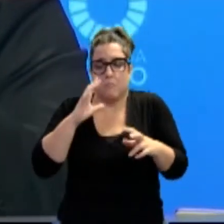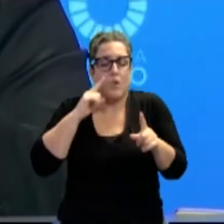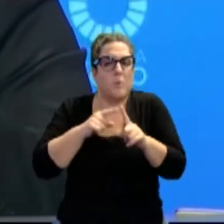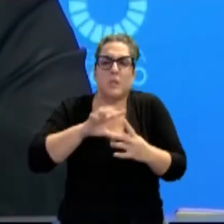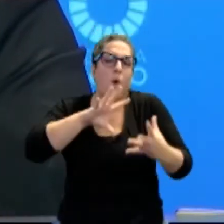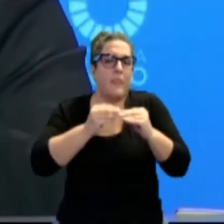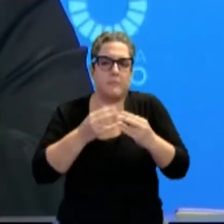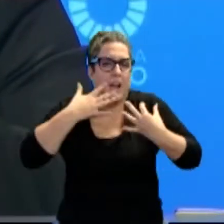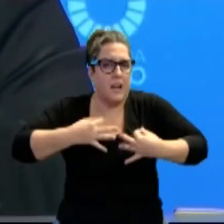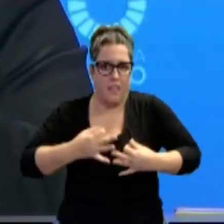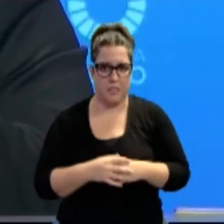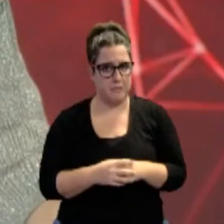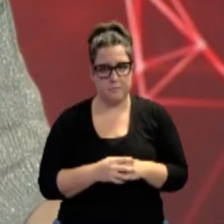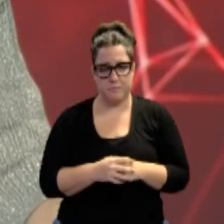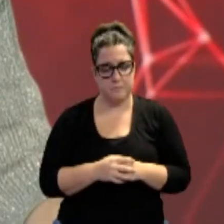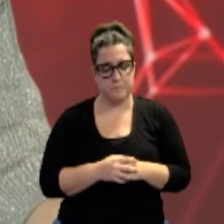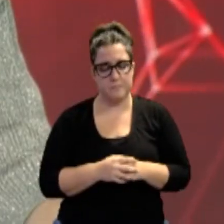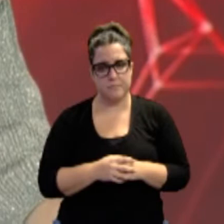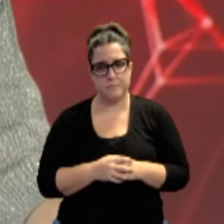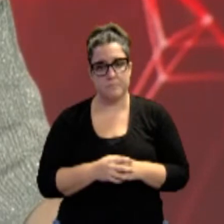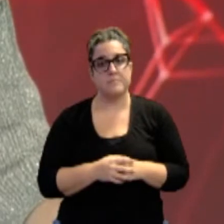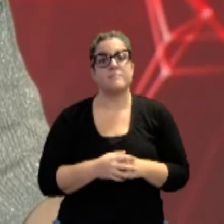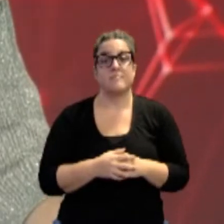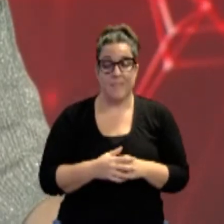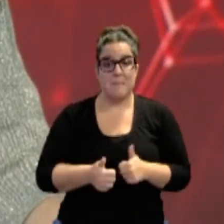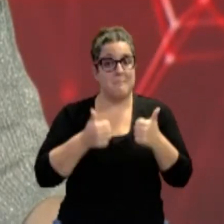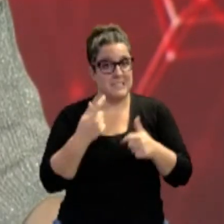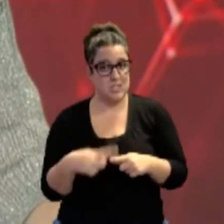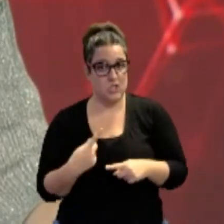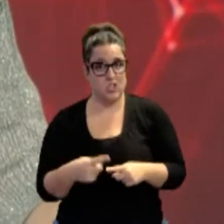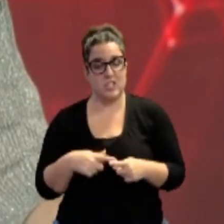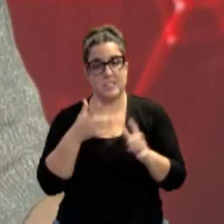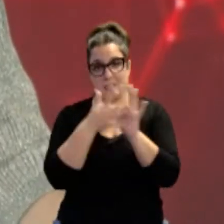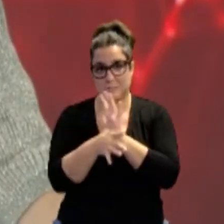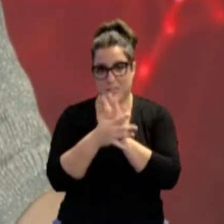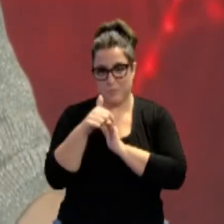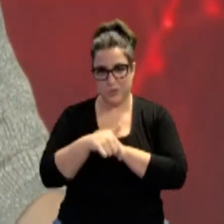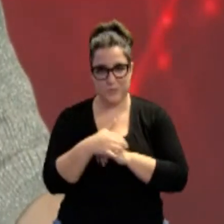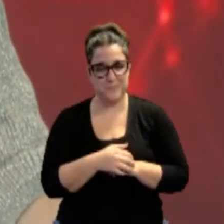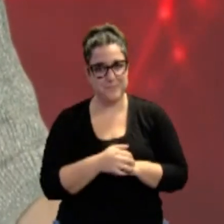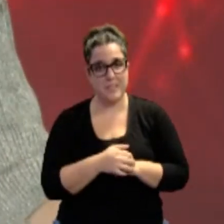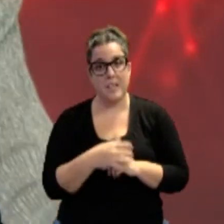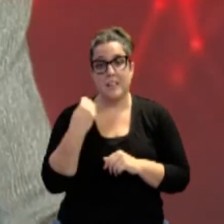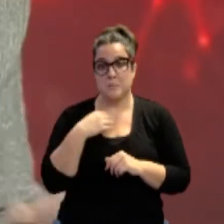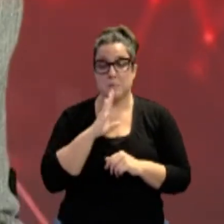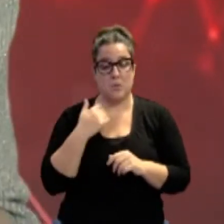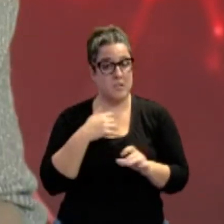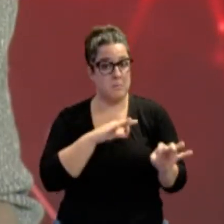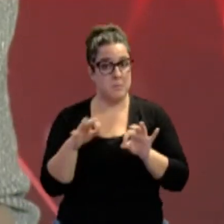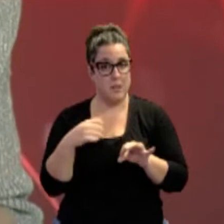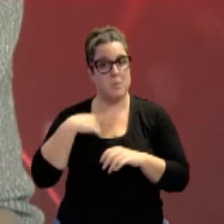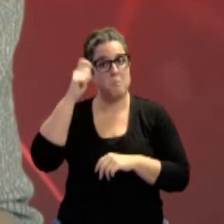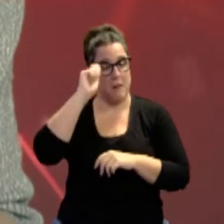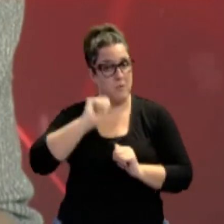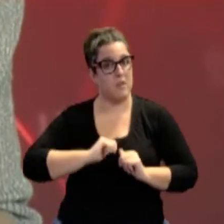que es la aplicación práctica. Bueno, y más asuntos que les contamos hoy, tal y como estaba previsto. Pamplona ha sacado adelante